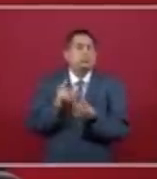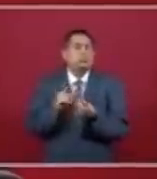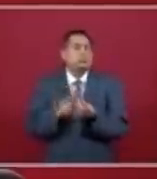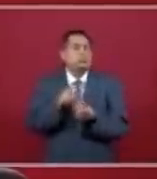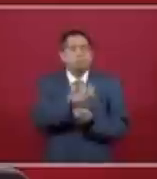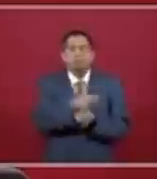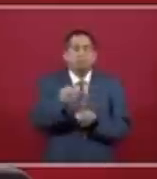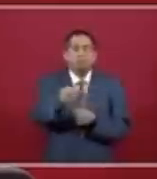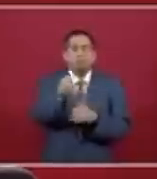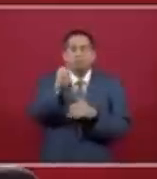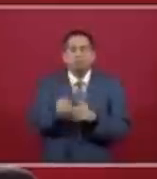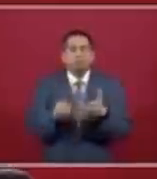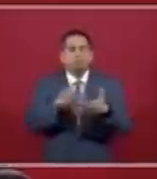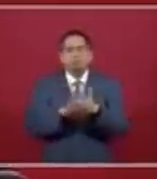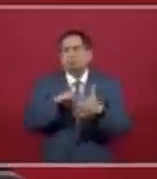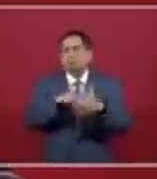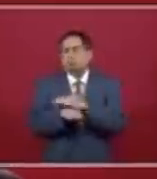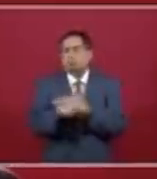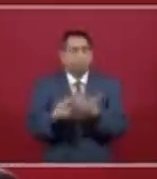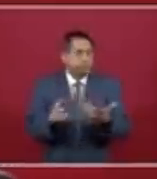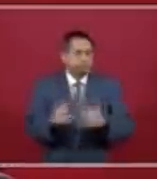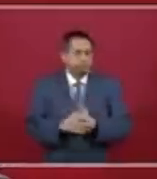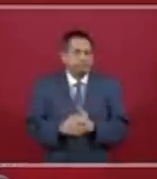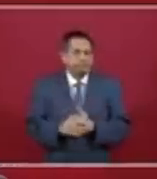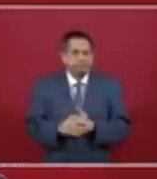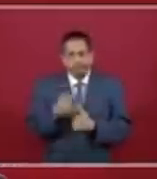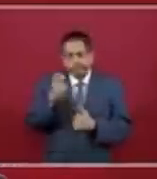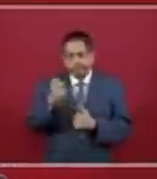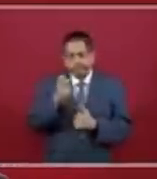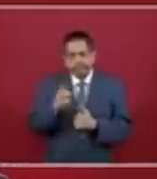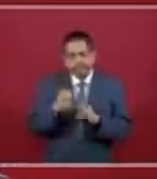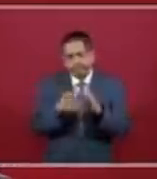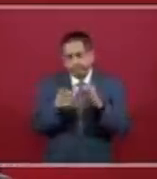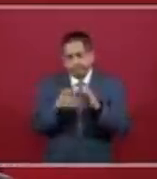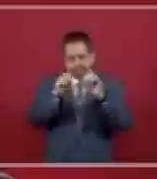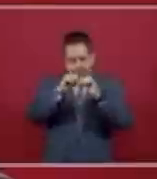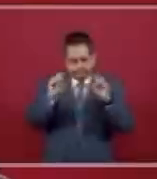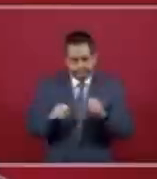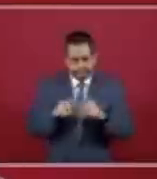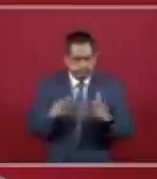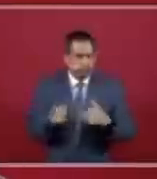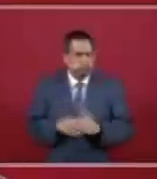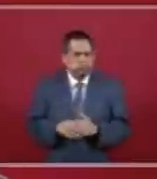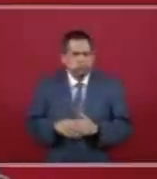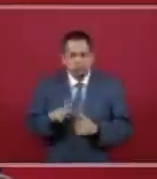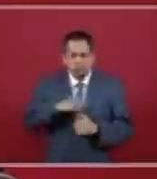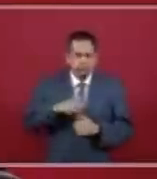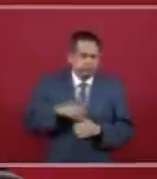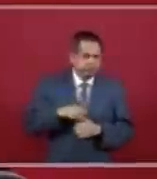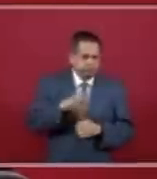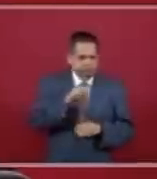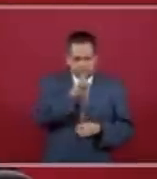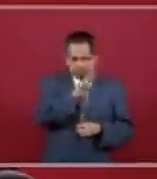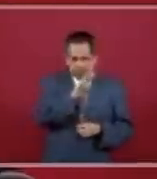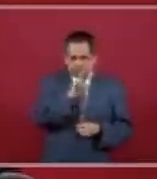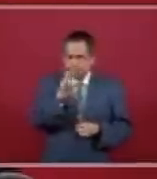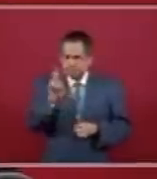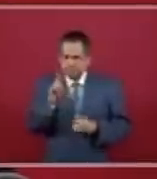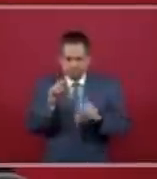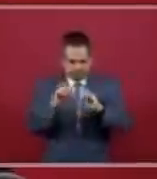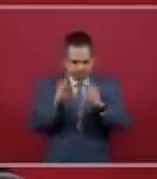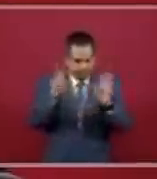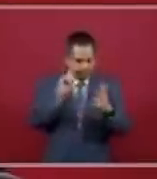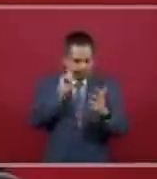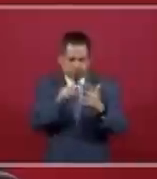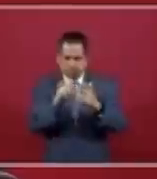esta. Entonces, este es el sistema, está en una página de internet